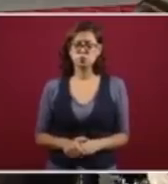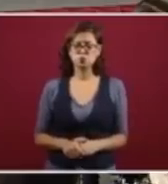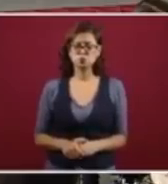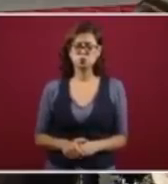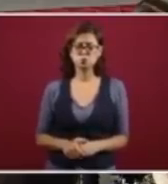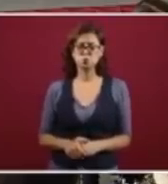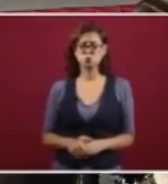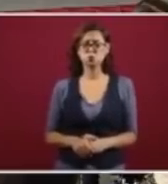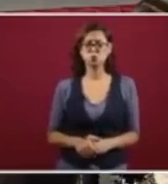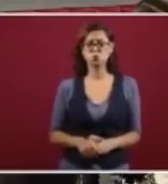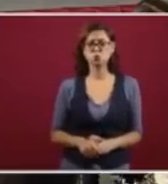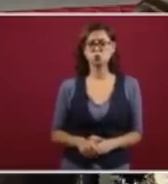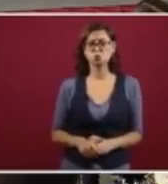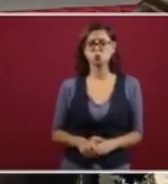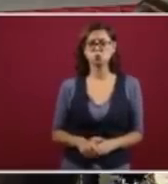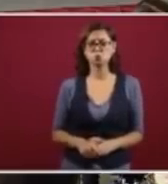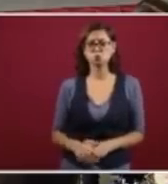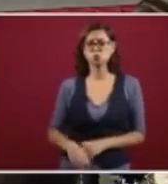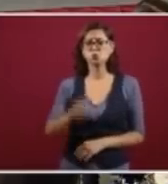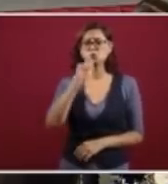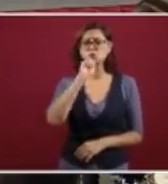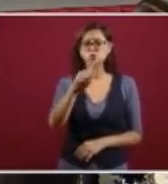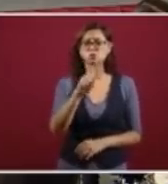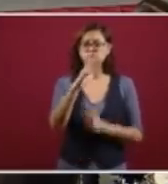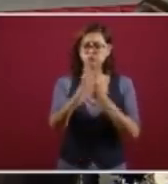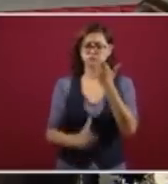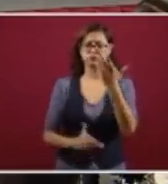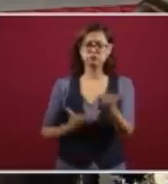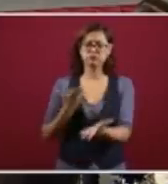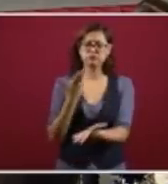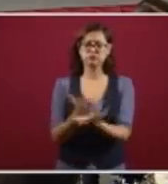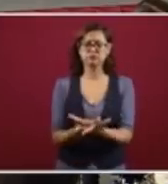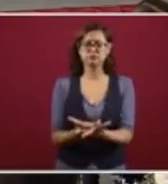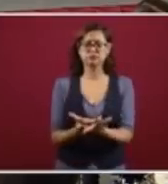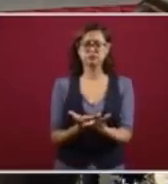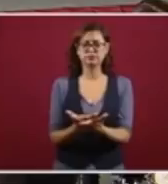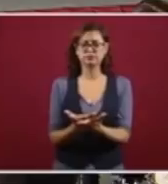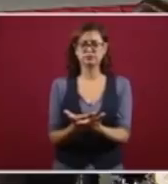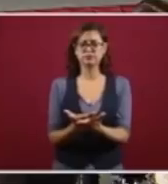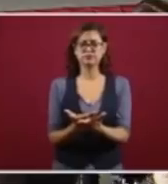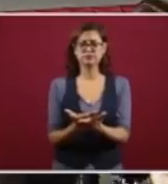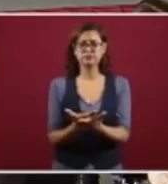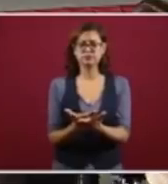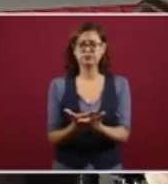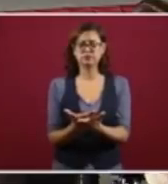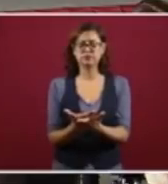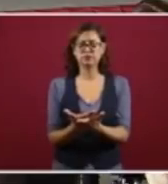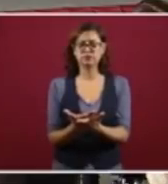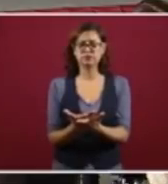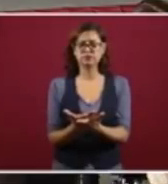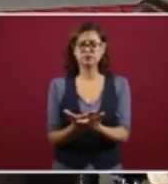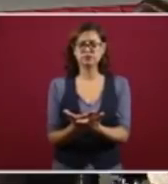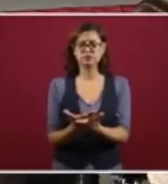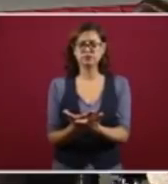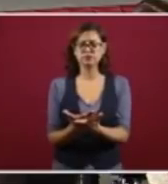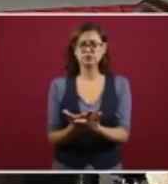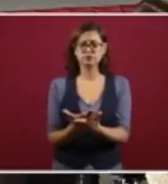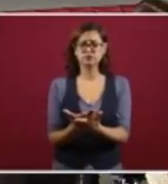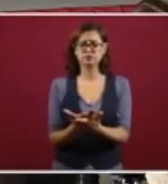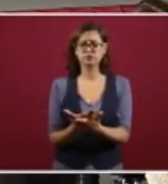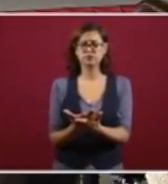También nos propusimos desde un principio que el programa, además de contribuir, por